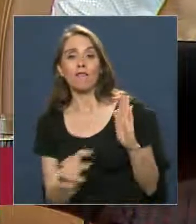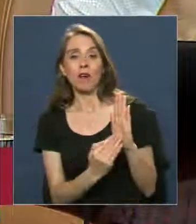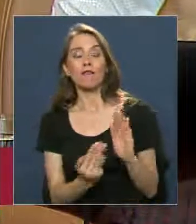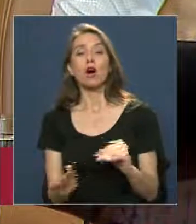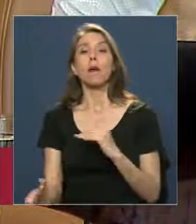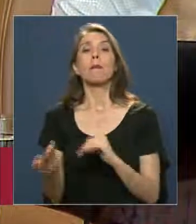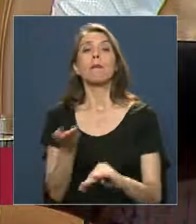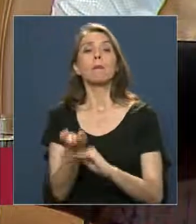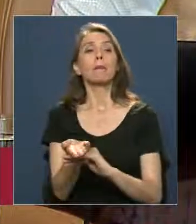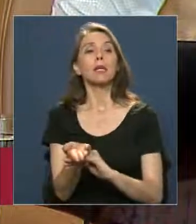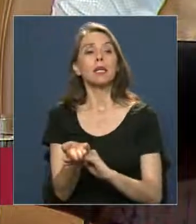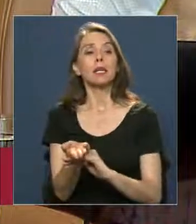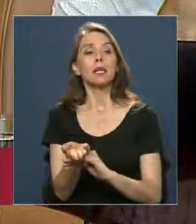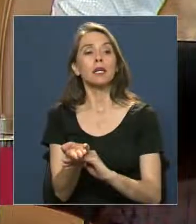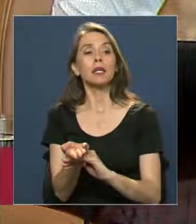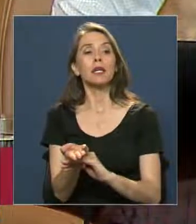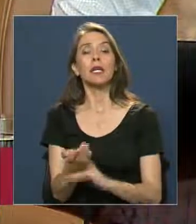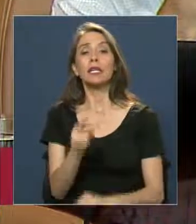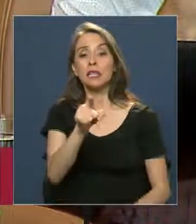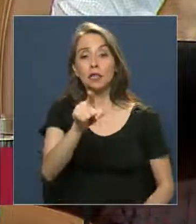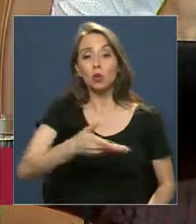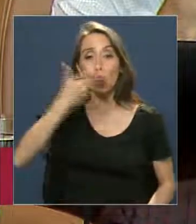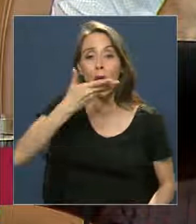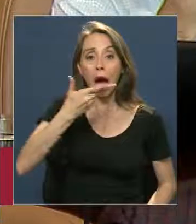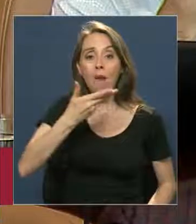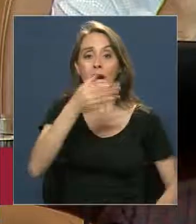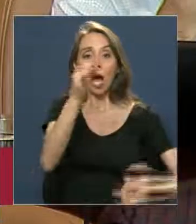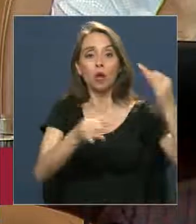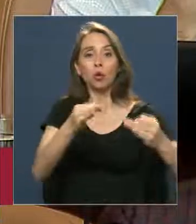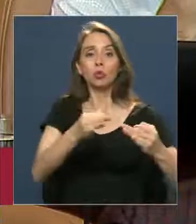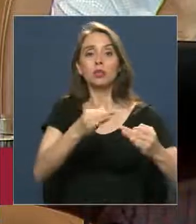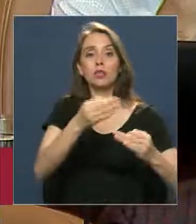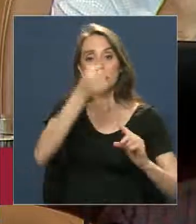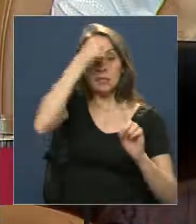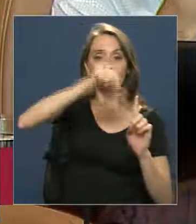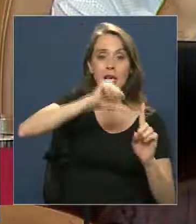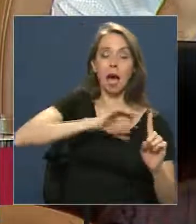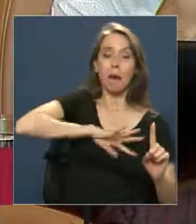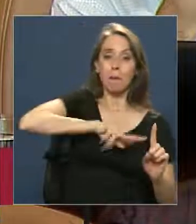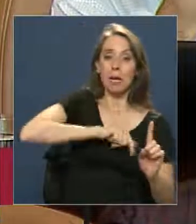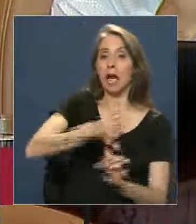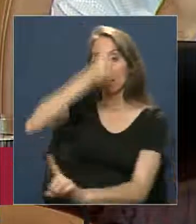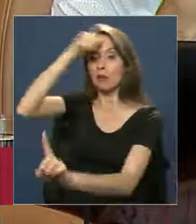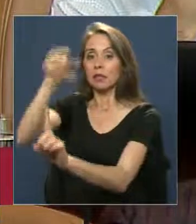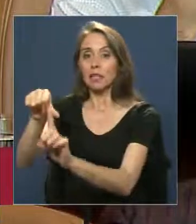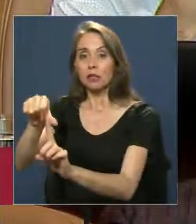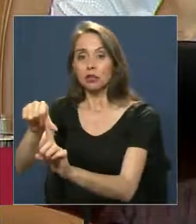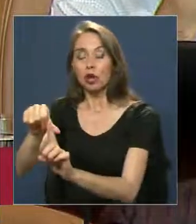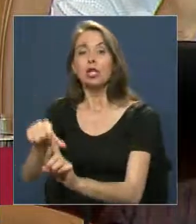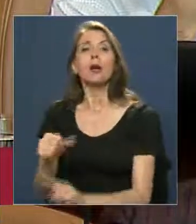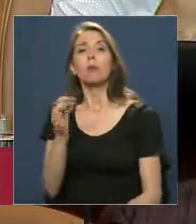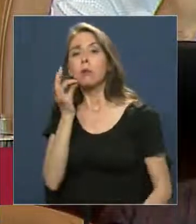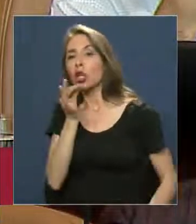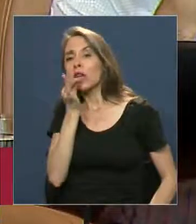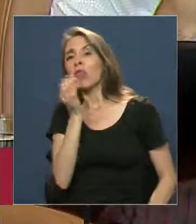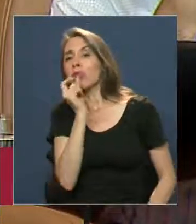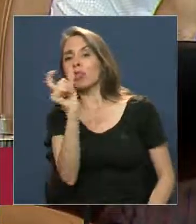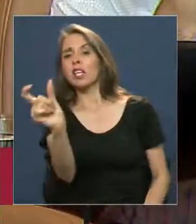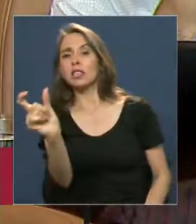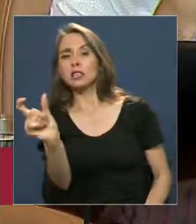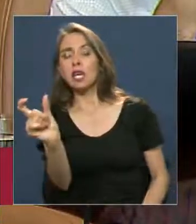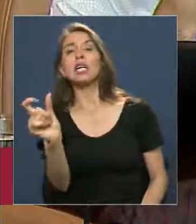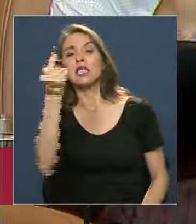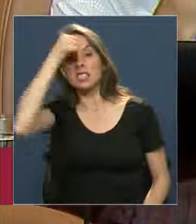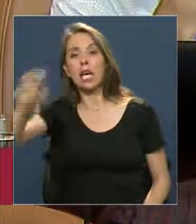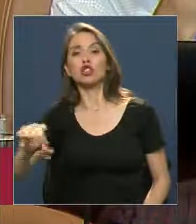pidiendo sanciones penales por hablar, por decir, y no por hacer. Entonces, eso es lo que a mí me produce aquí un